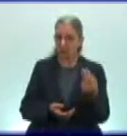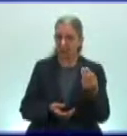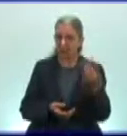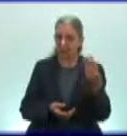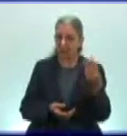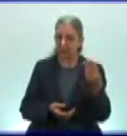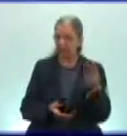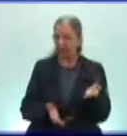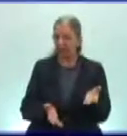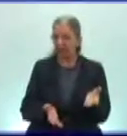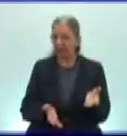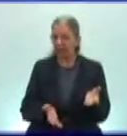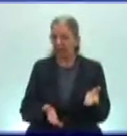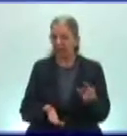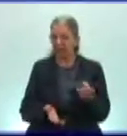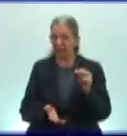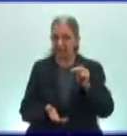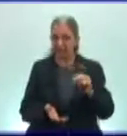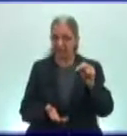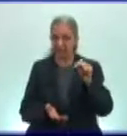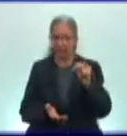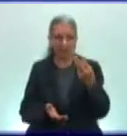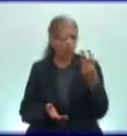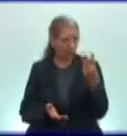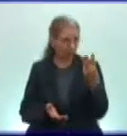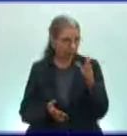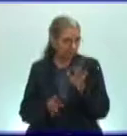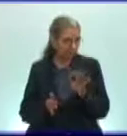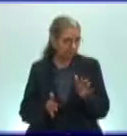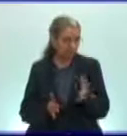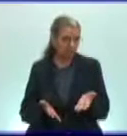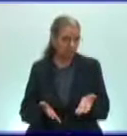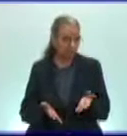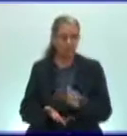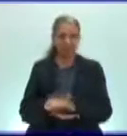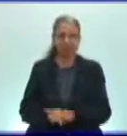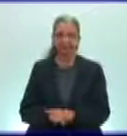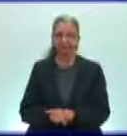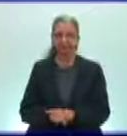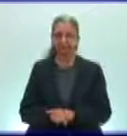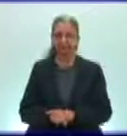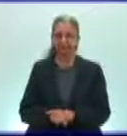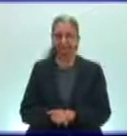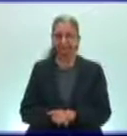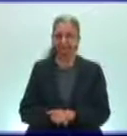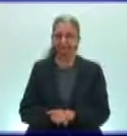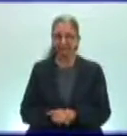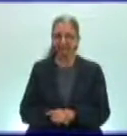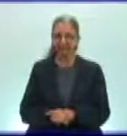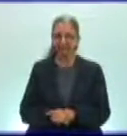termina en n igual 3. Tiene 3 niveles de energía.